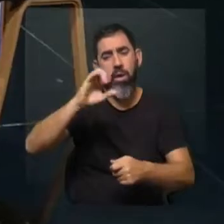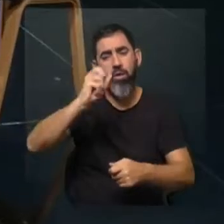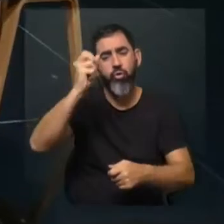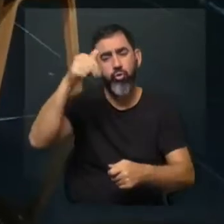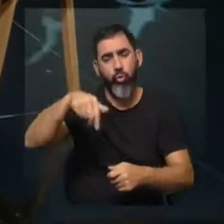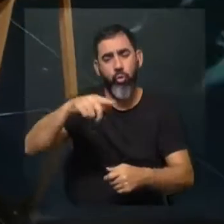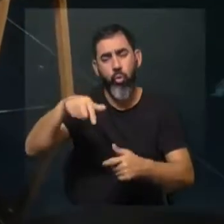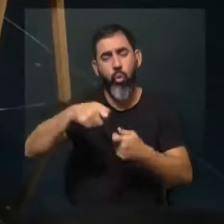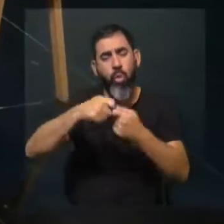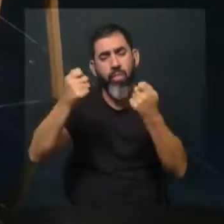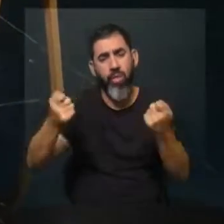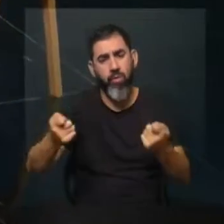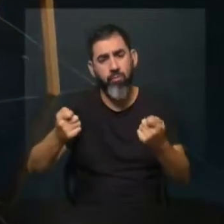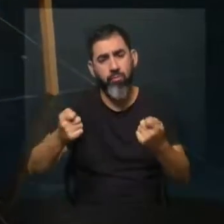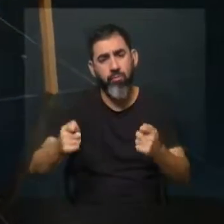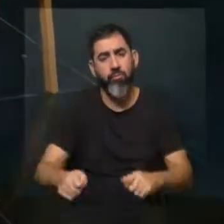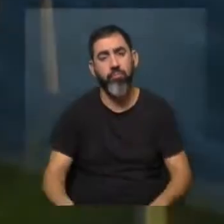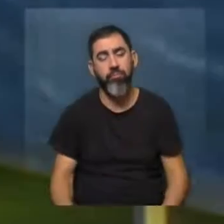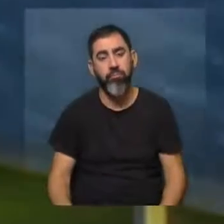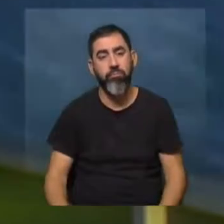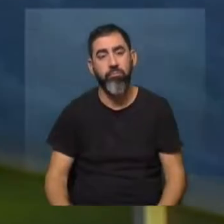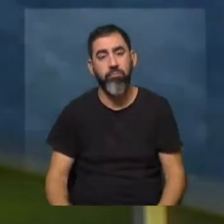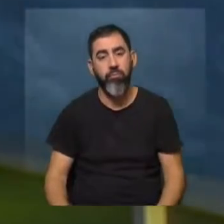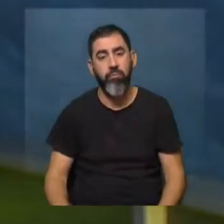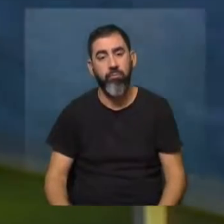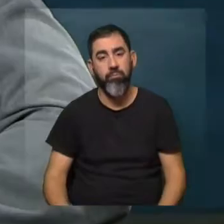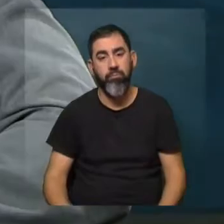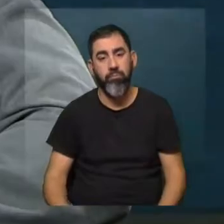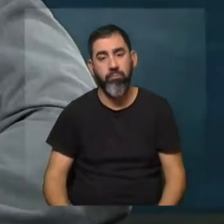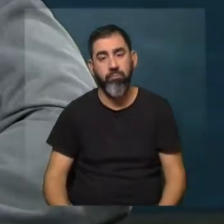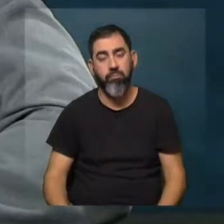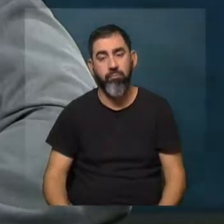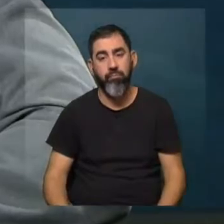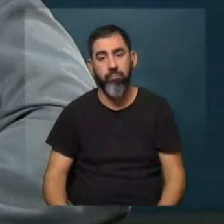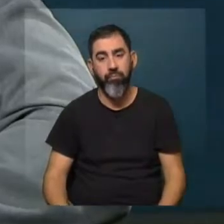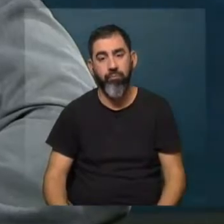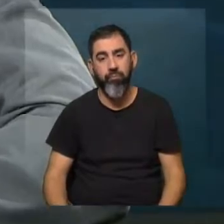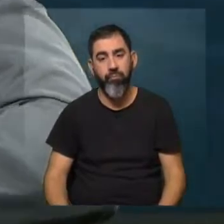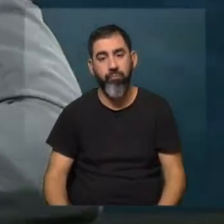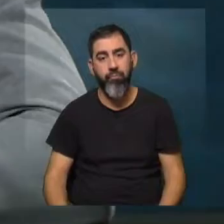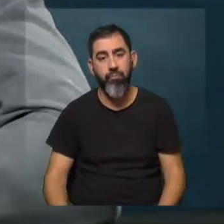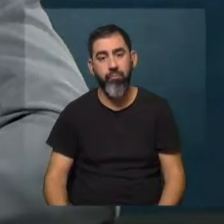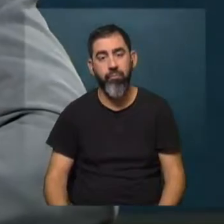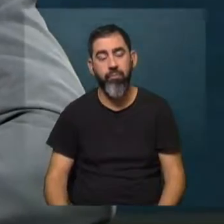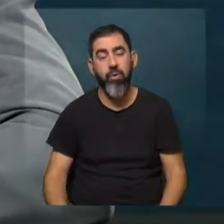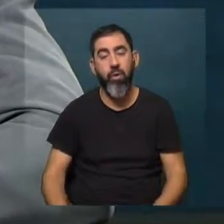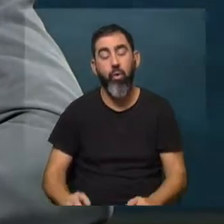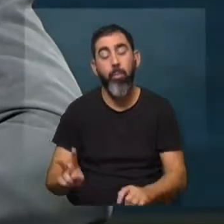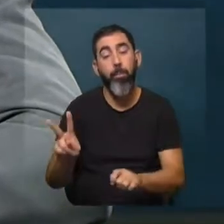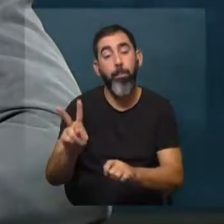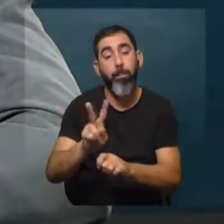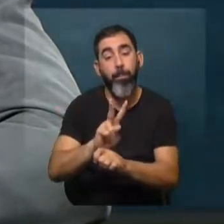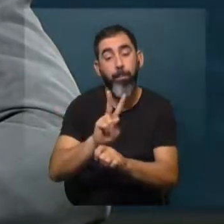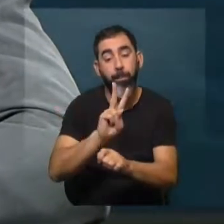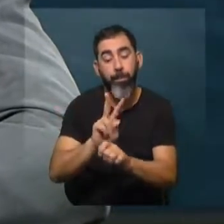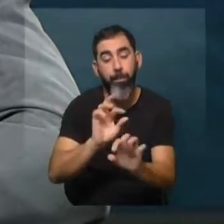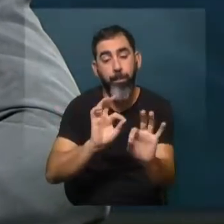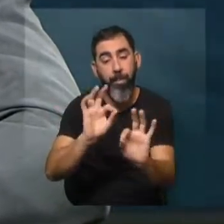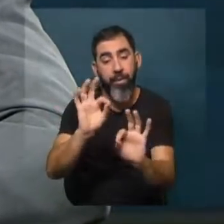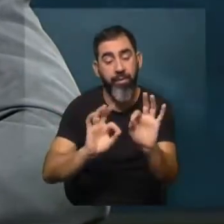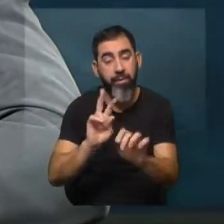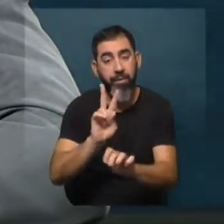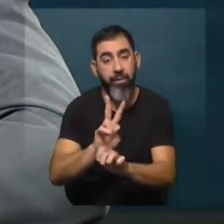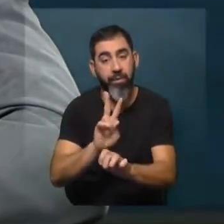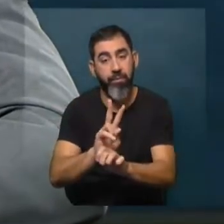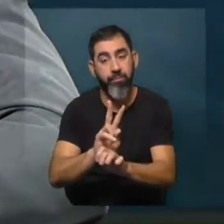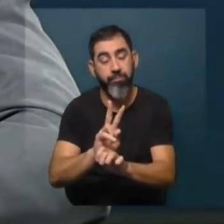sacado la nota original, claro, amplio, fue en La Diaria, claro. Muy bueno. Sí. Simplemente es la medida, eso es lo que hicieron